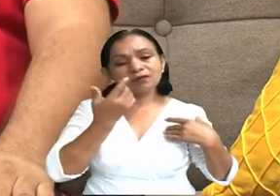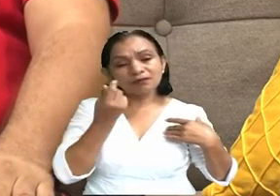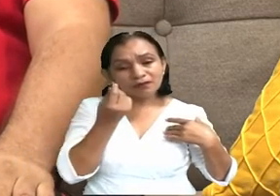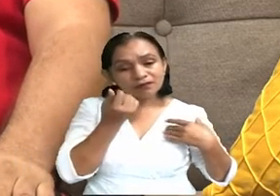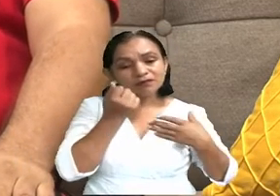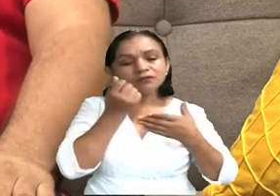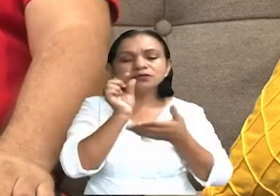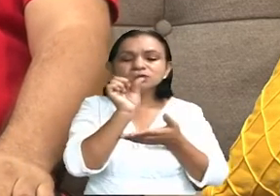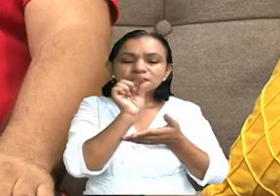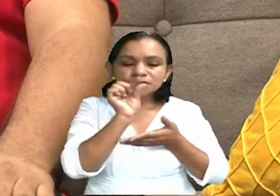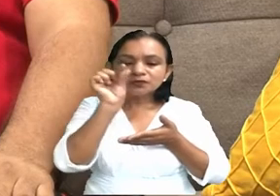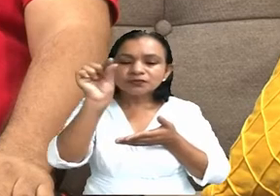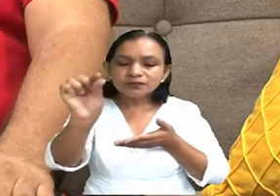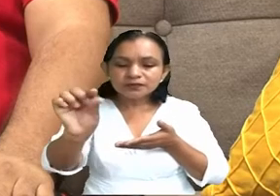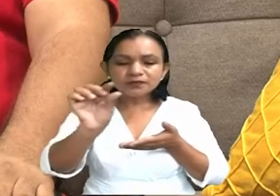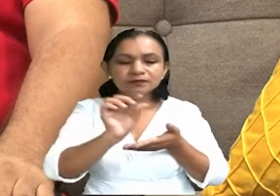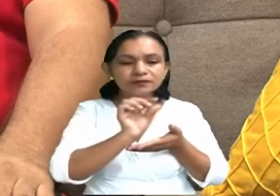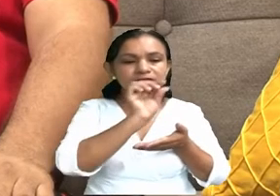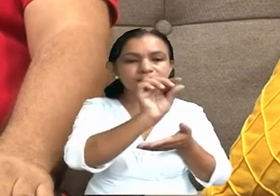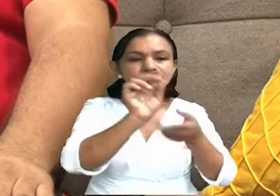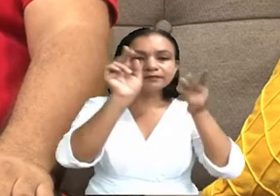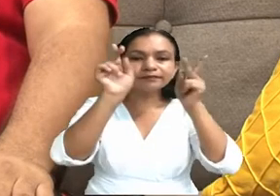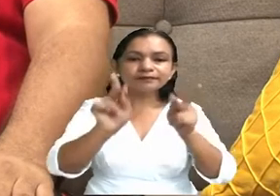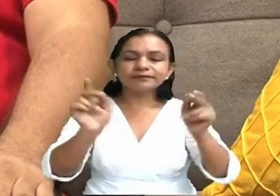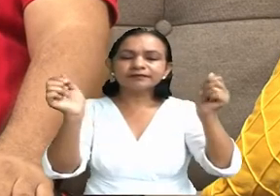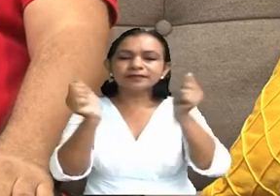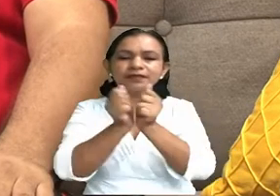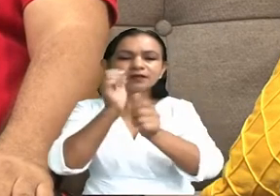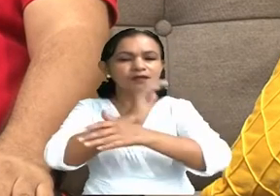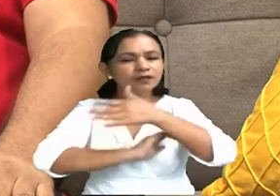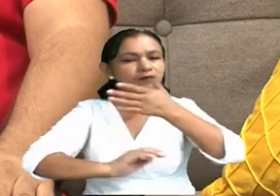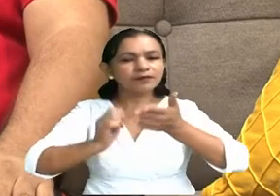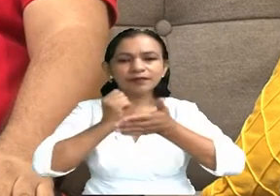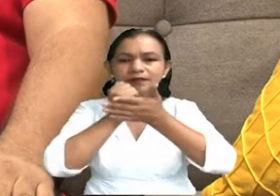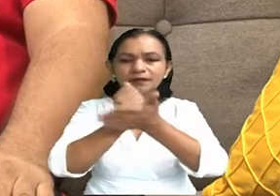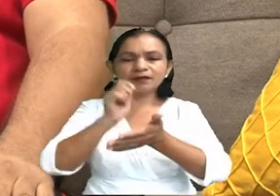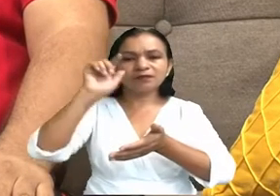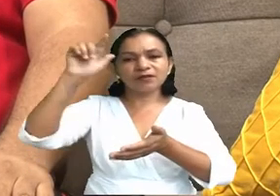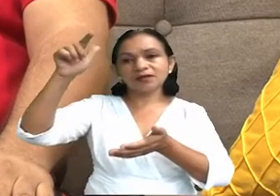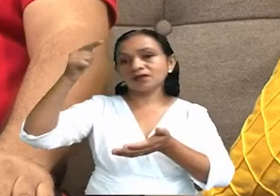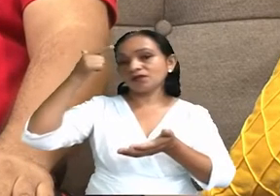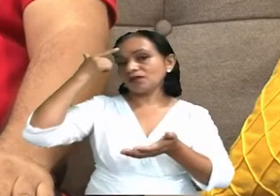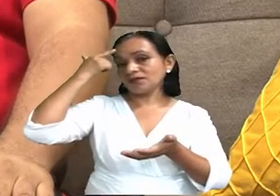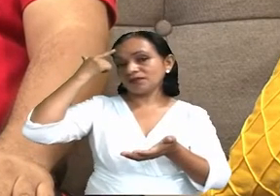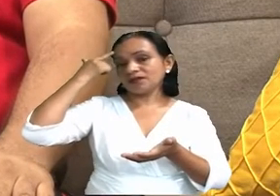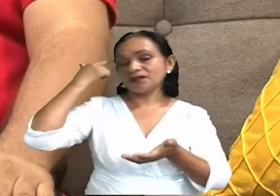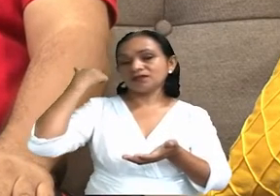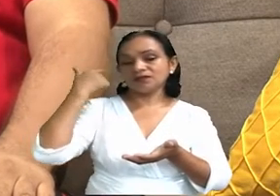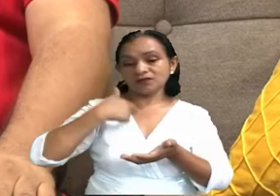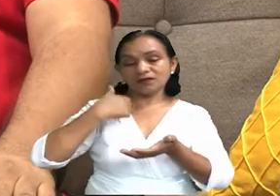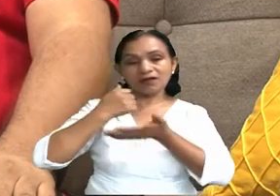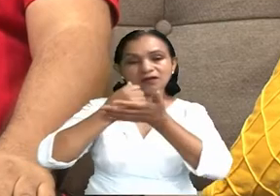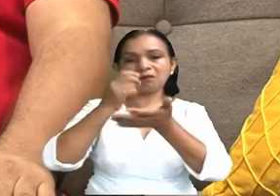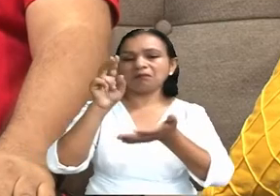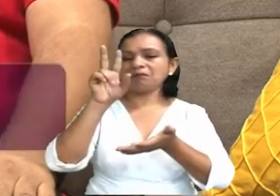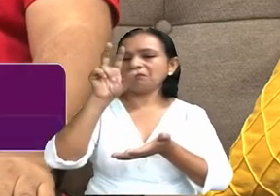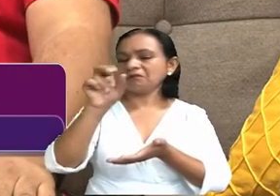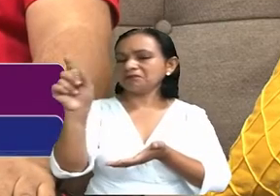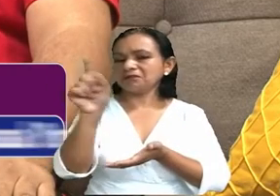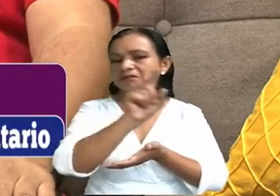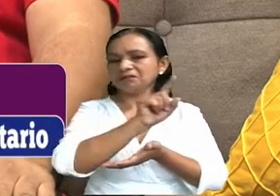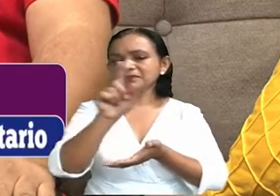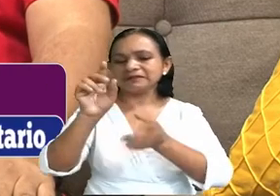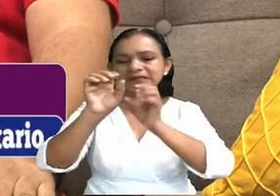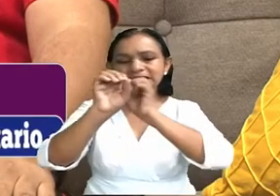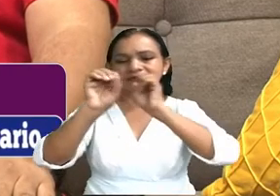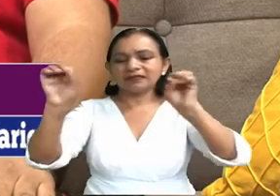y brindaran alguna colaboración para las personas con discapacidad. Pero por parte del Estado, en esos 16 años, no había